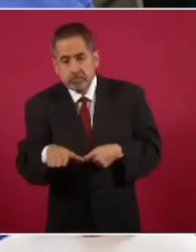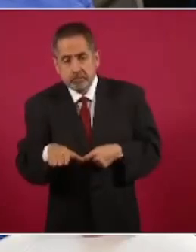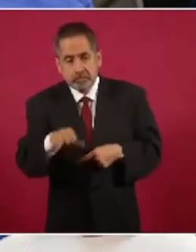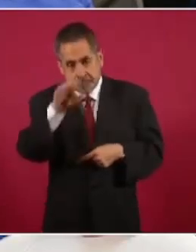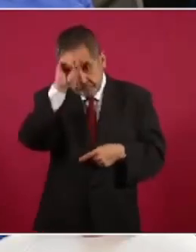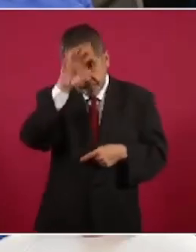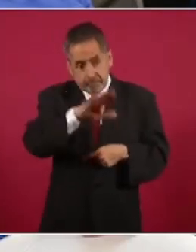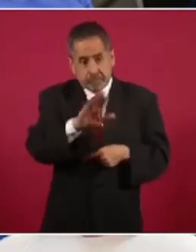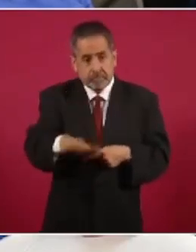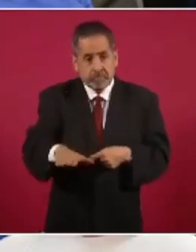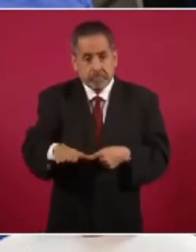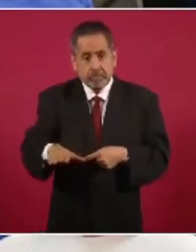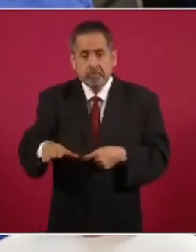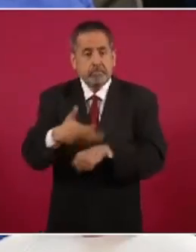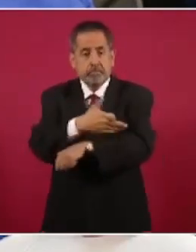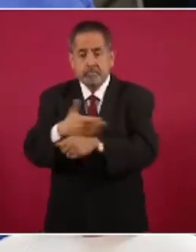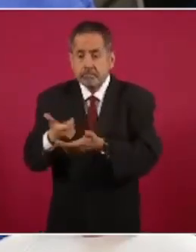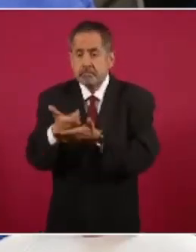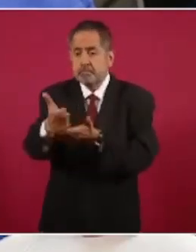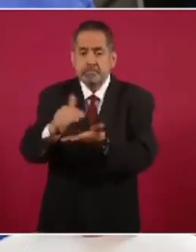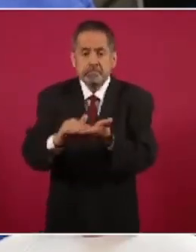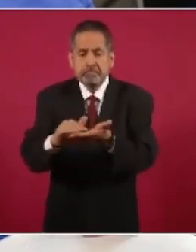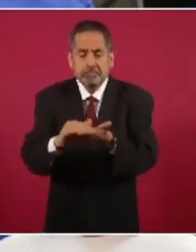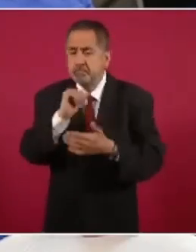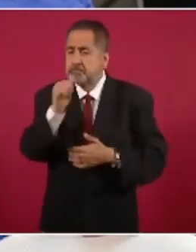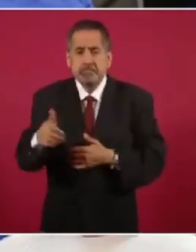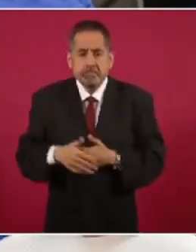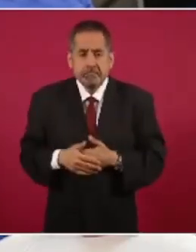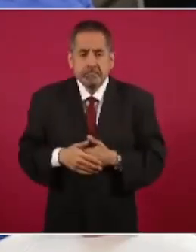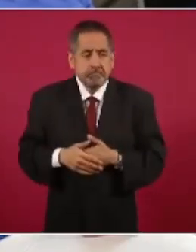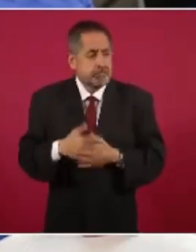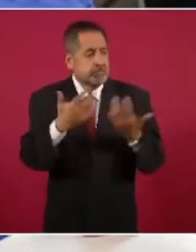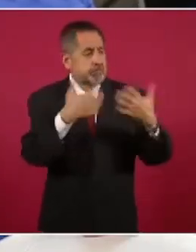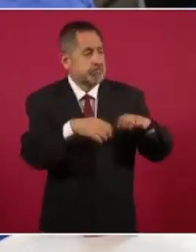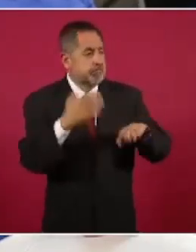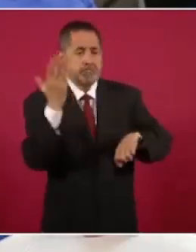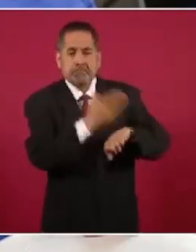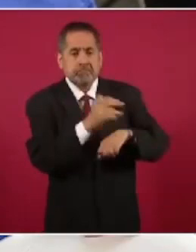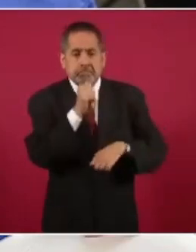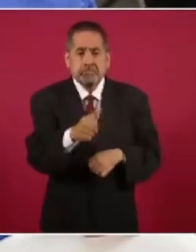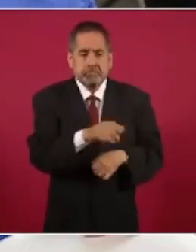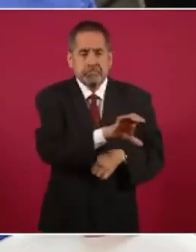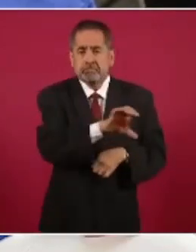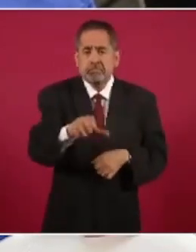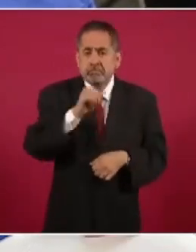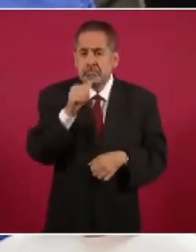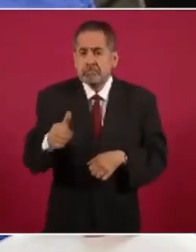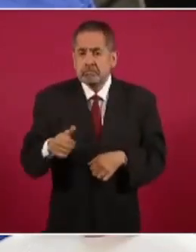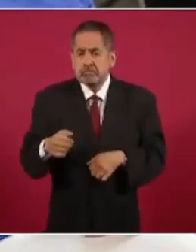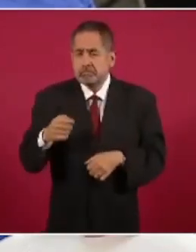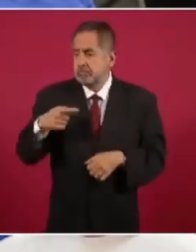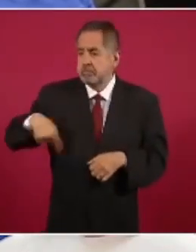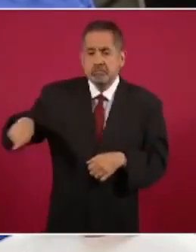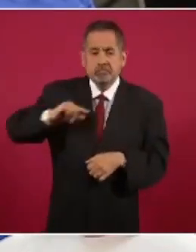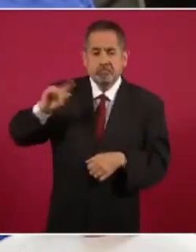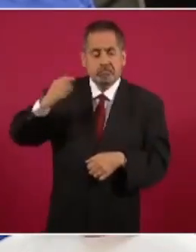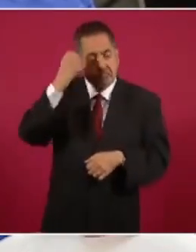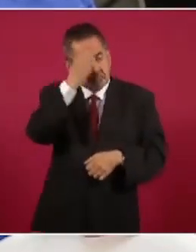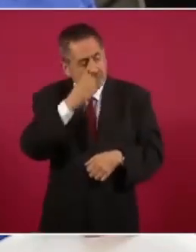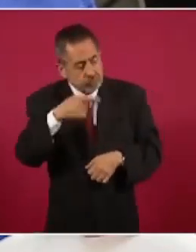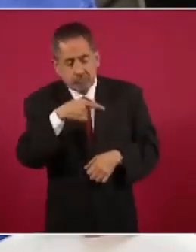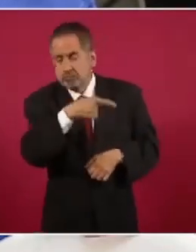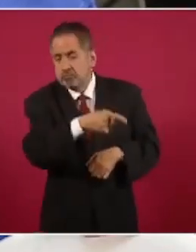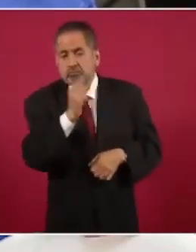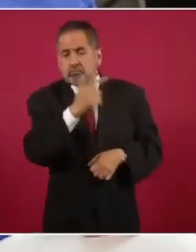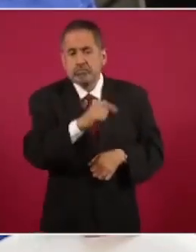Las empresas siguen sin ser sancionadas, sin ser castigadas, sin ser evaluadas por la autoridad, el gobierno